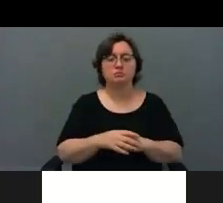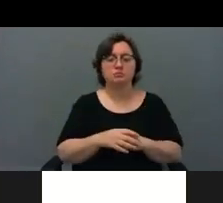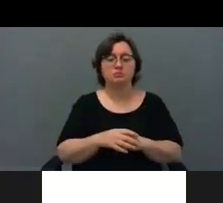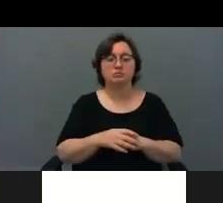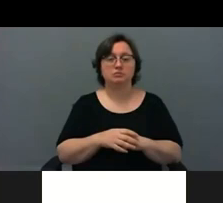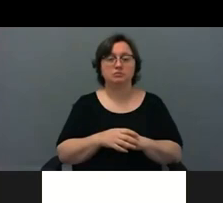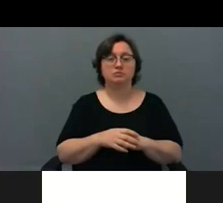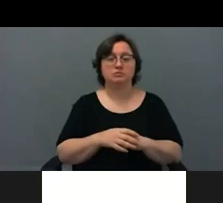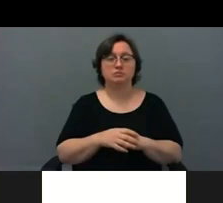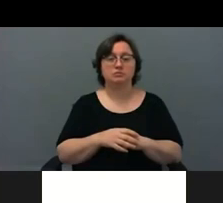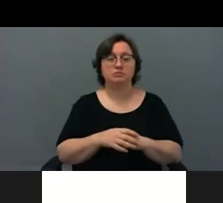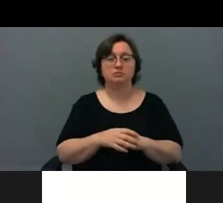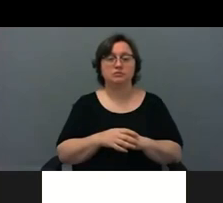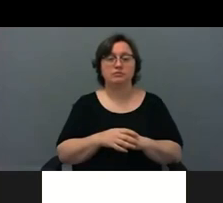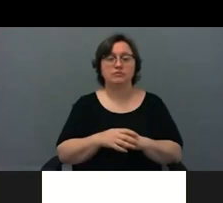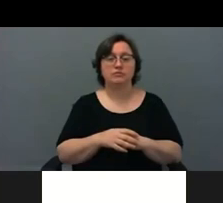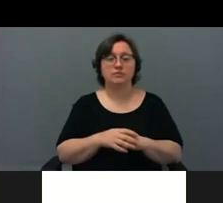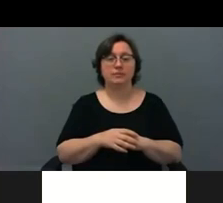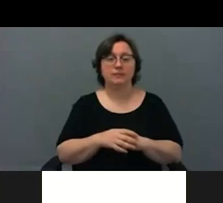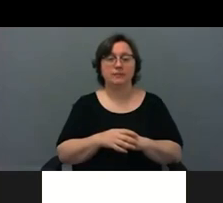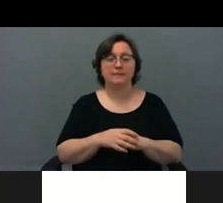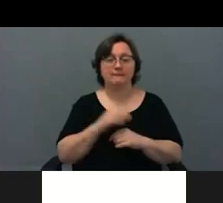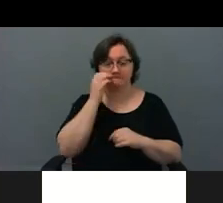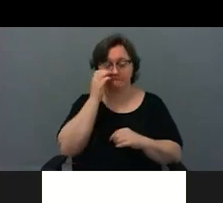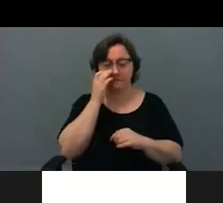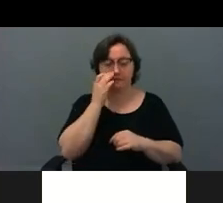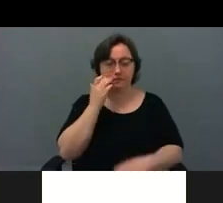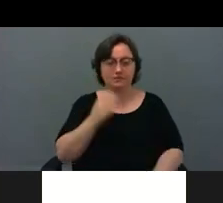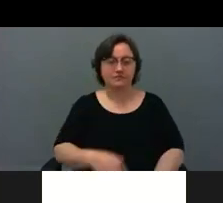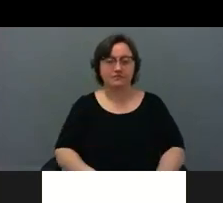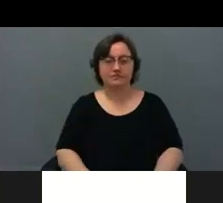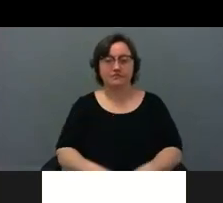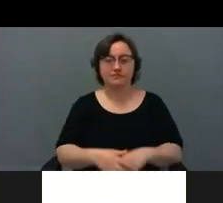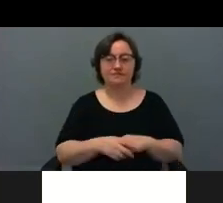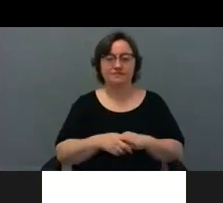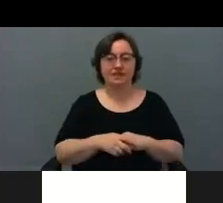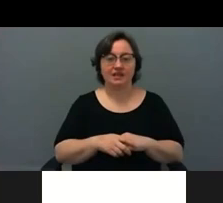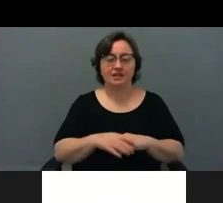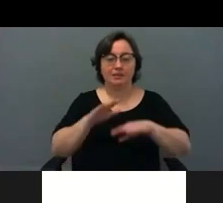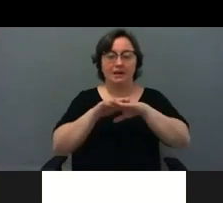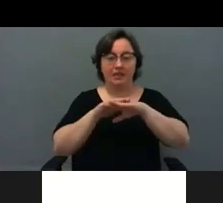Es que no me deja hacer nada. Y estoy yo cerrando el Teams y lo mismo se comparte. Perdón.